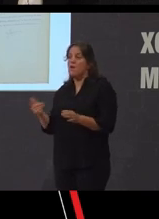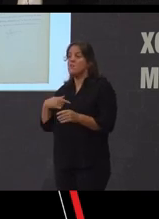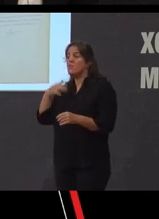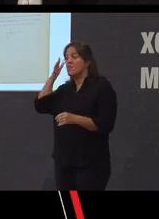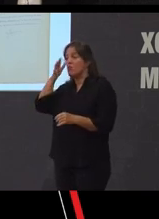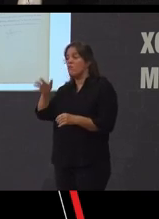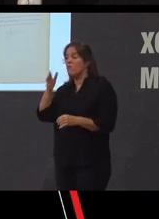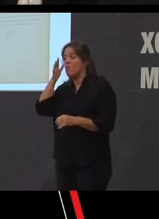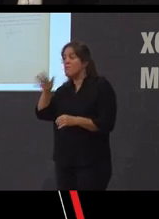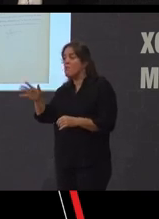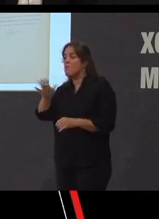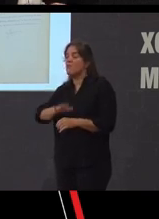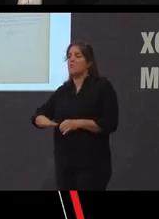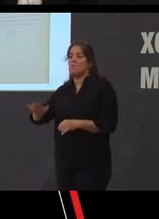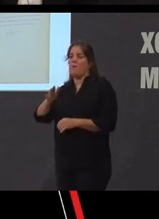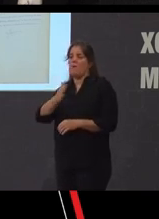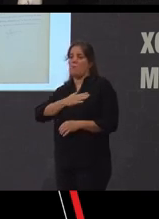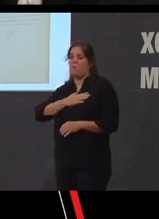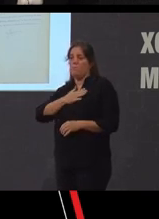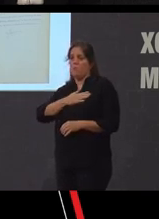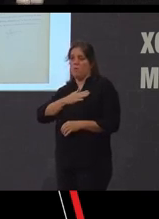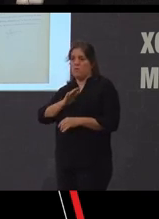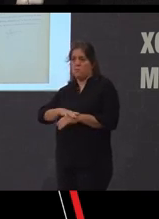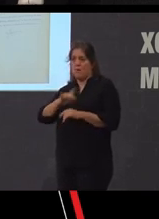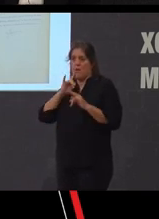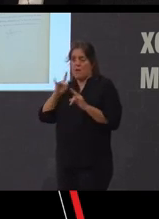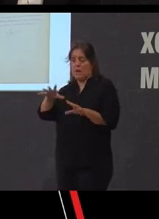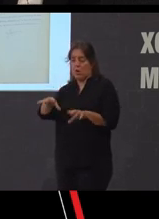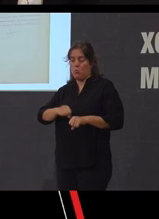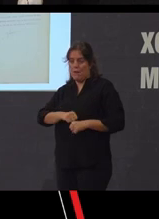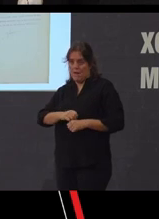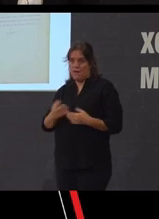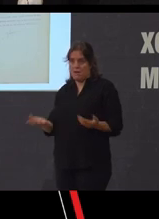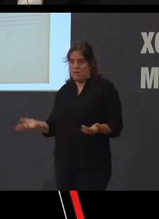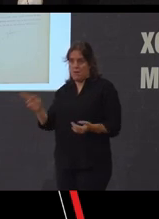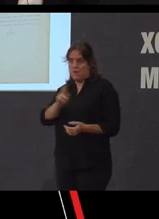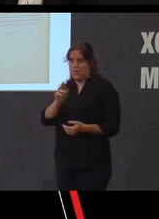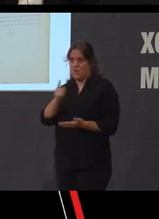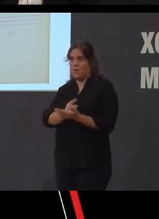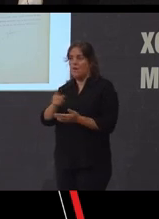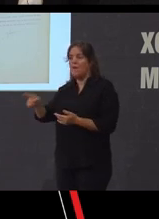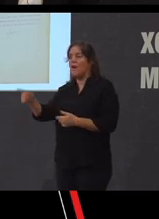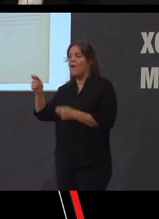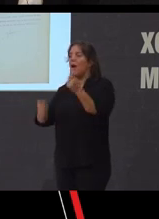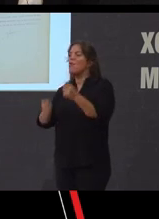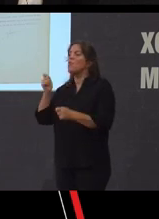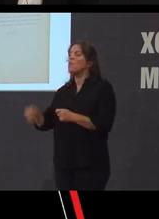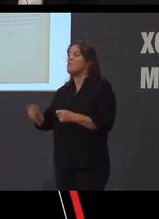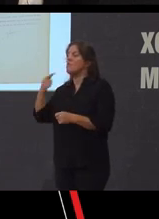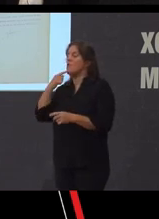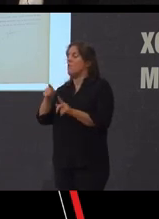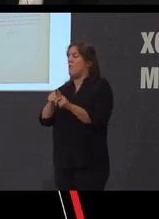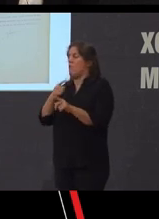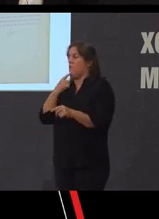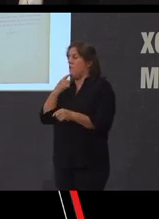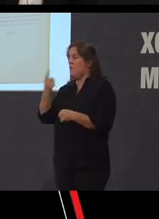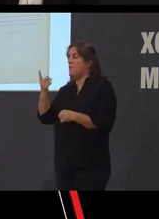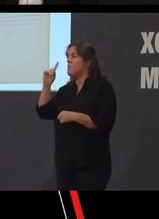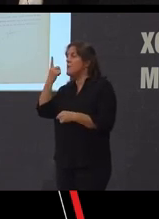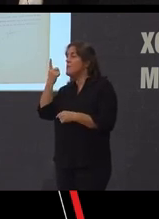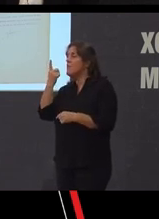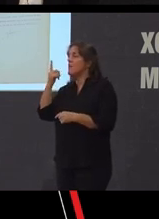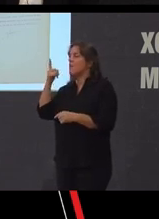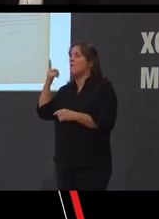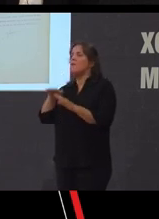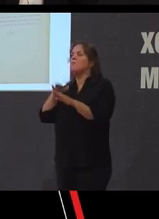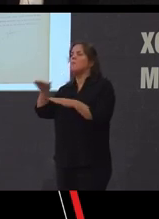Denunciar que estes espazos eran seus para recobralos. E aquí a xudicatura vai ter moito que dicir. Se ven en primeira instancia todos estes